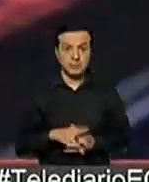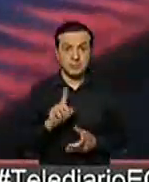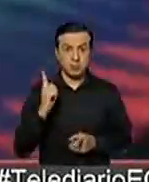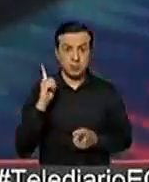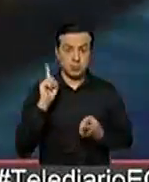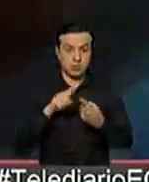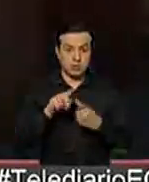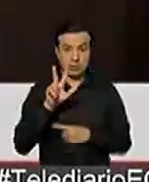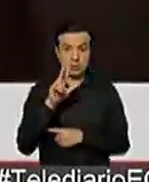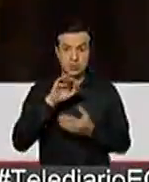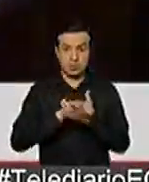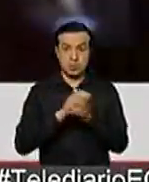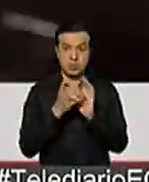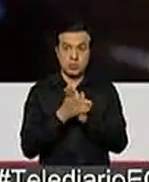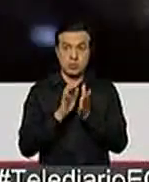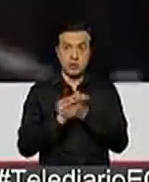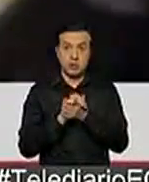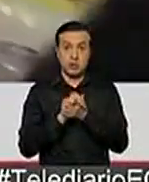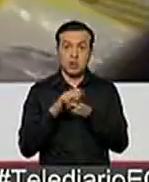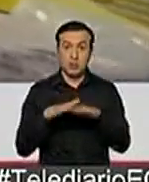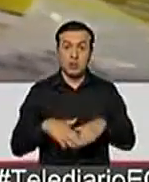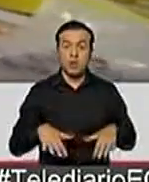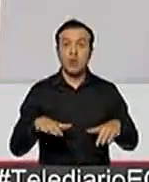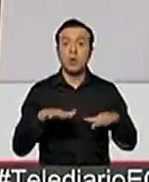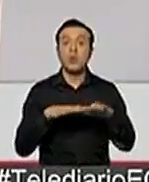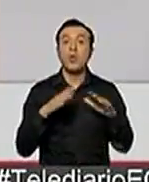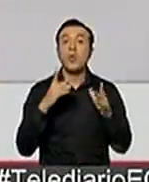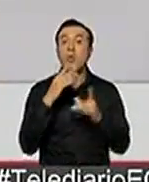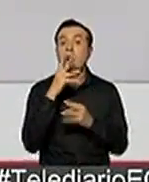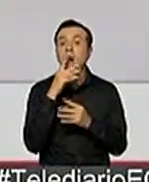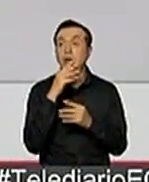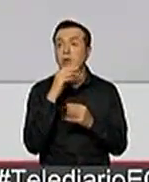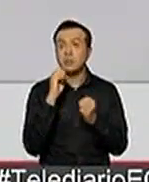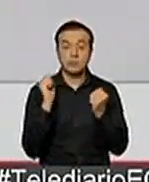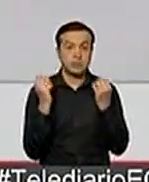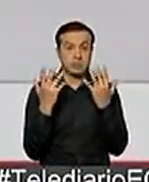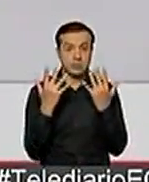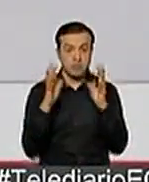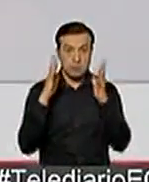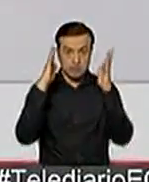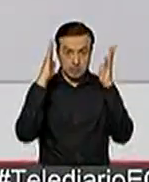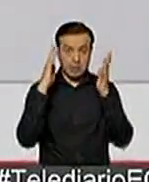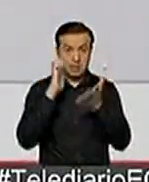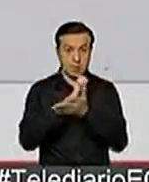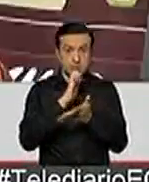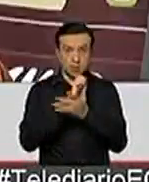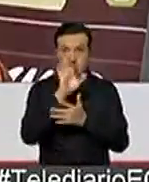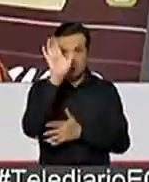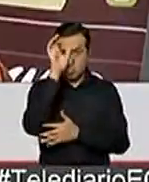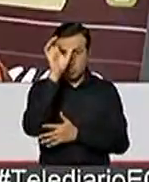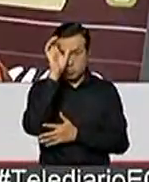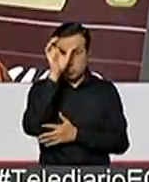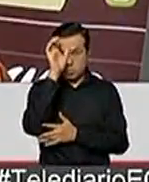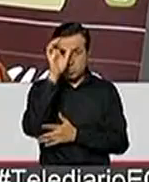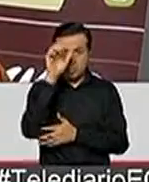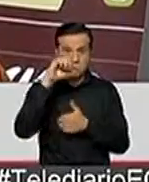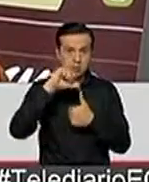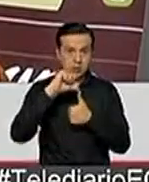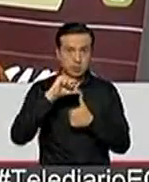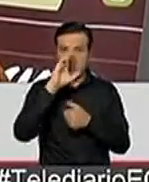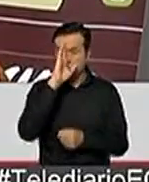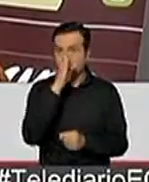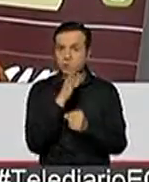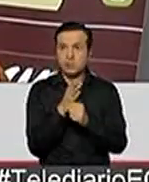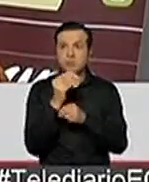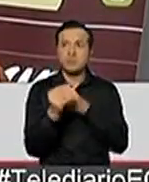al 3 de noviembre se realizará en Salinas de Bolívar, en Guaranda, el 10º Festival del Queso y la Cultura Andina. Un evento que tiene como